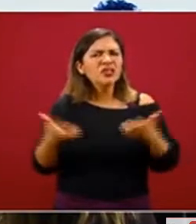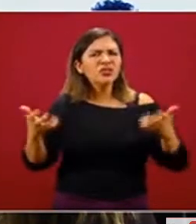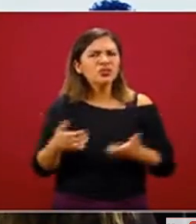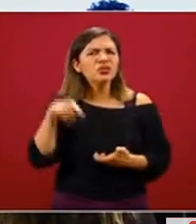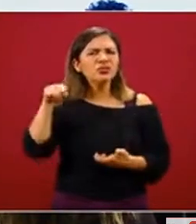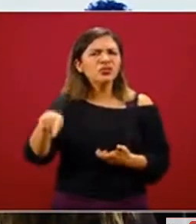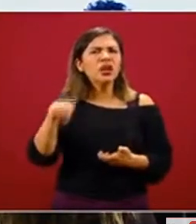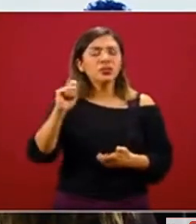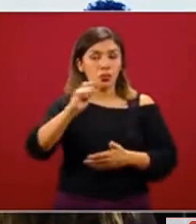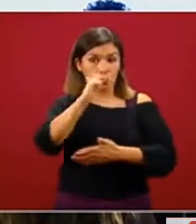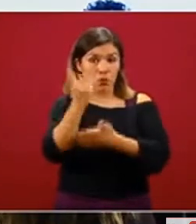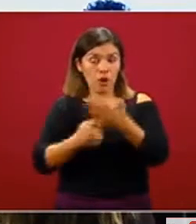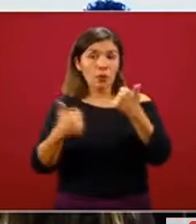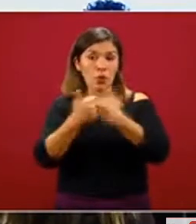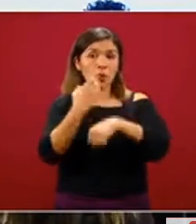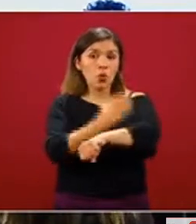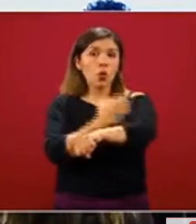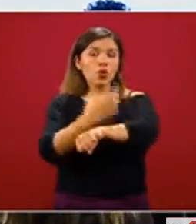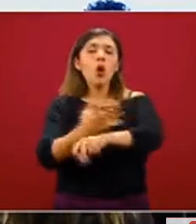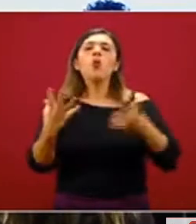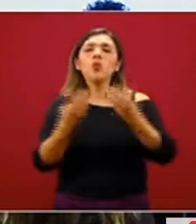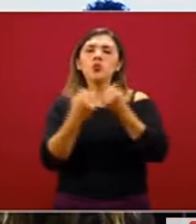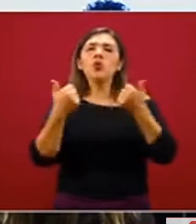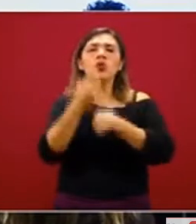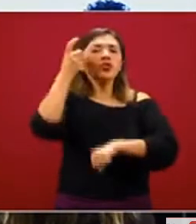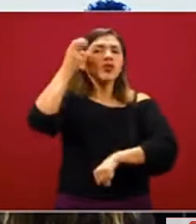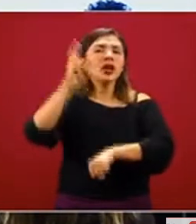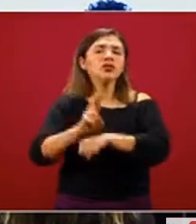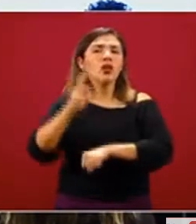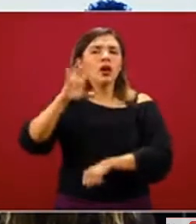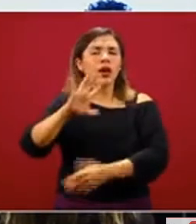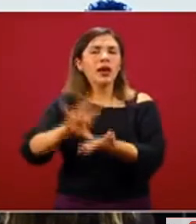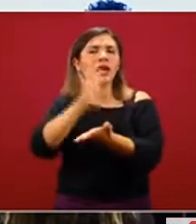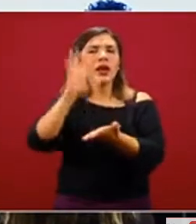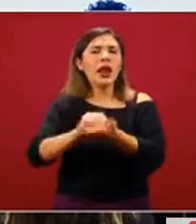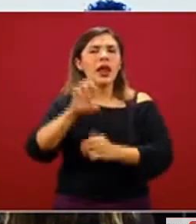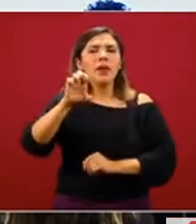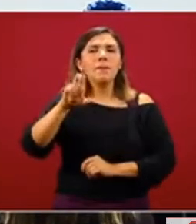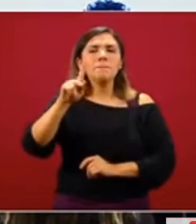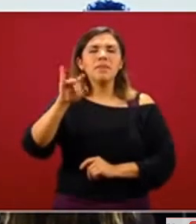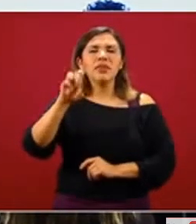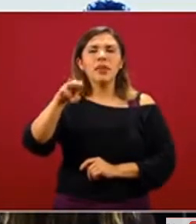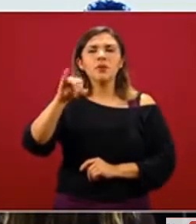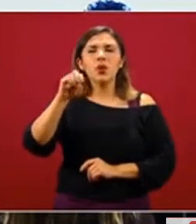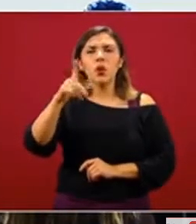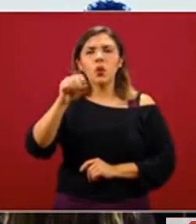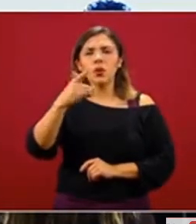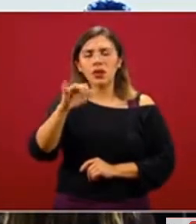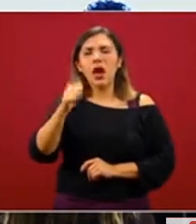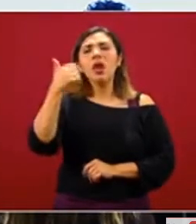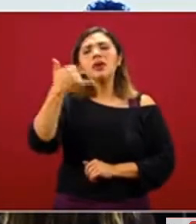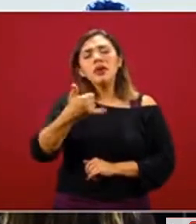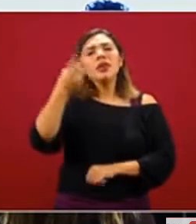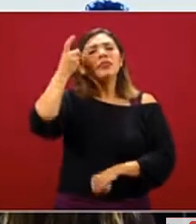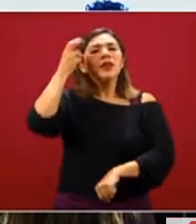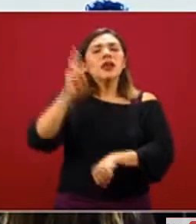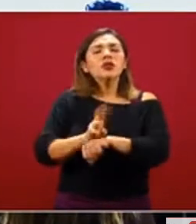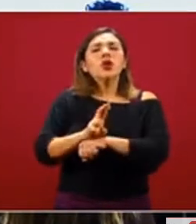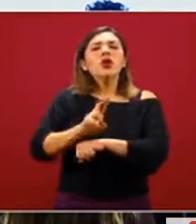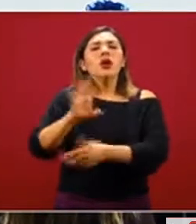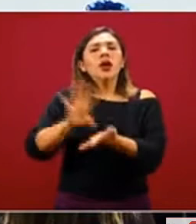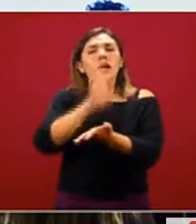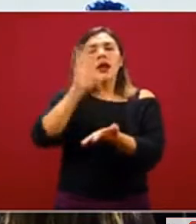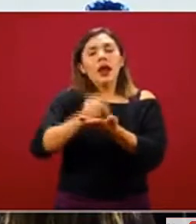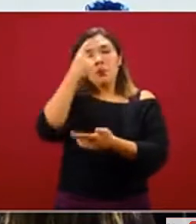en que el programa coordina junto con la Dirección General de Epidemiología, que dirige el doctor José Luis Salomía, y la Dirección General de Promoción de Salud, que